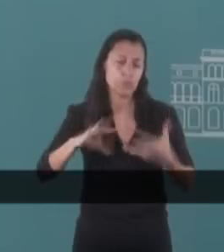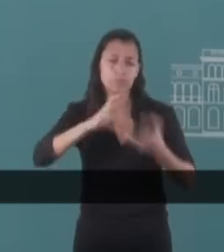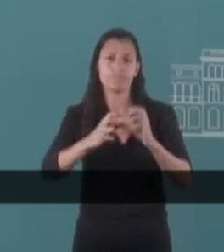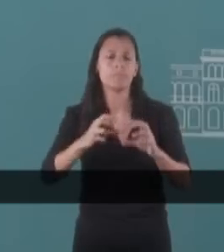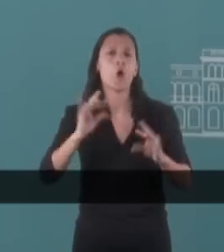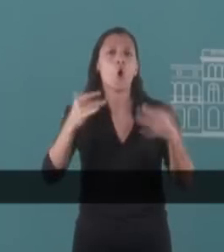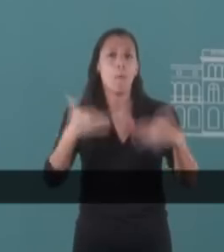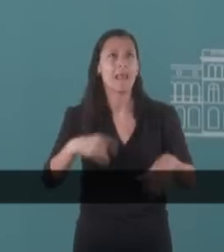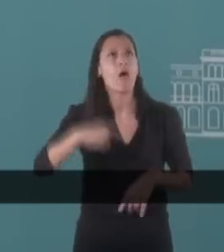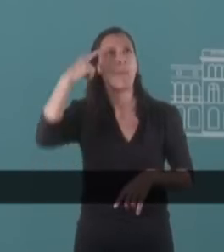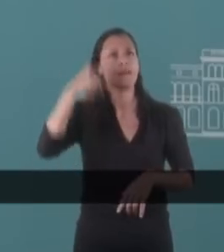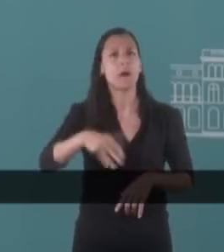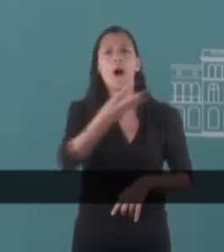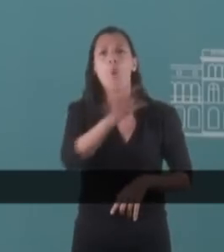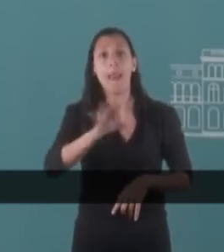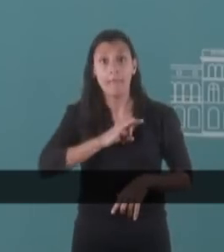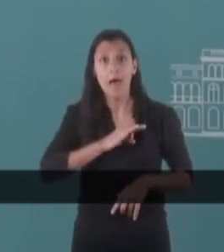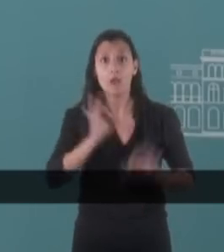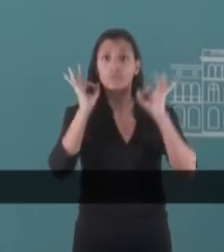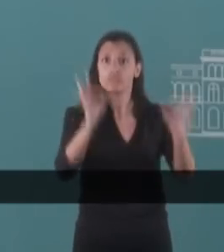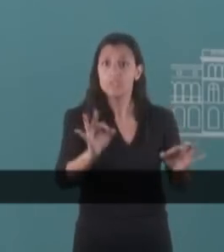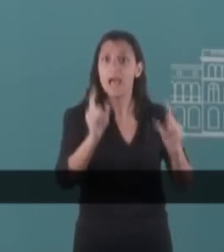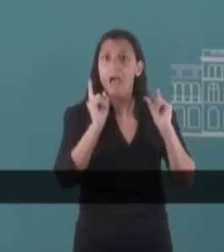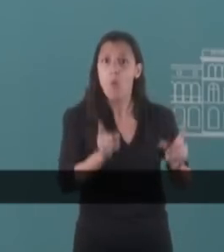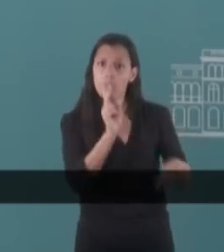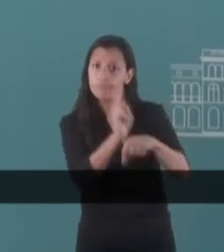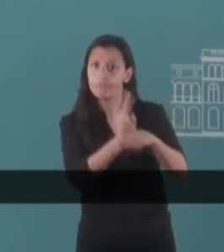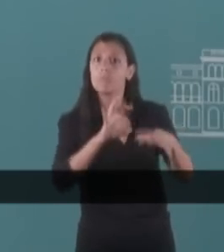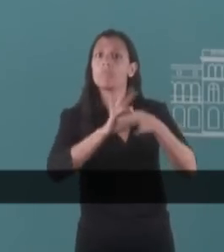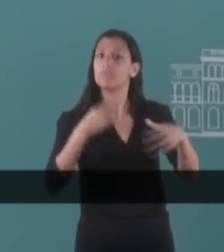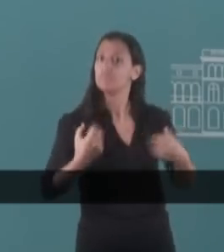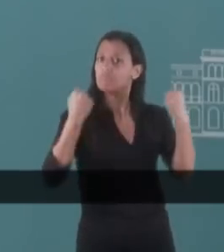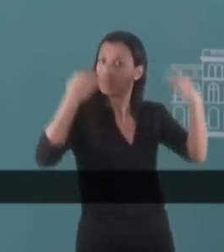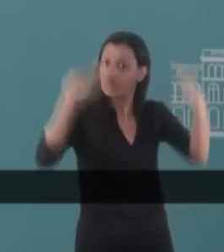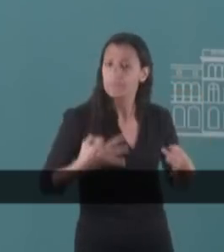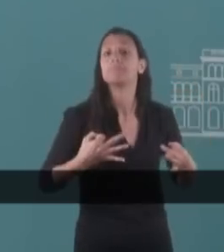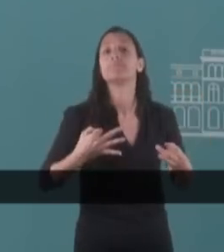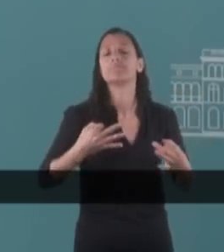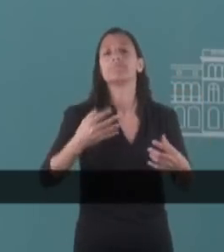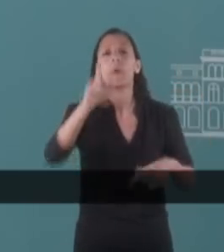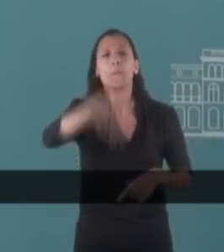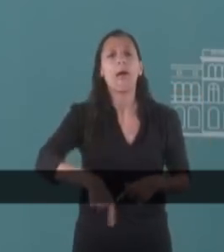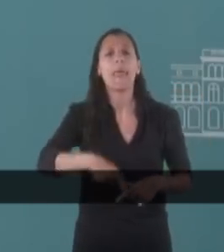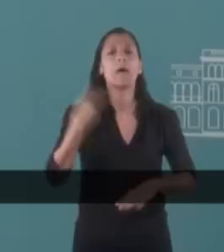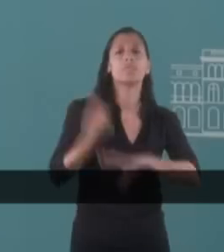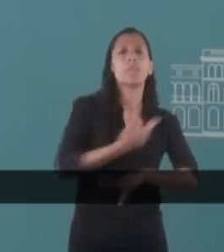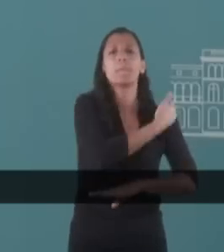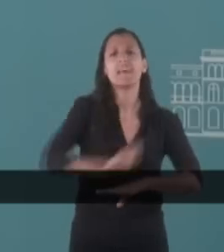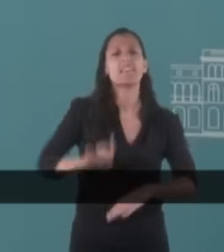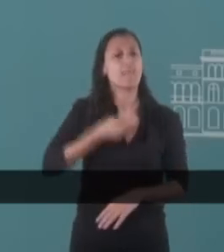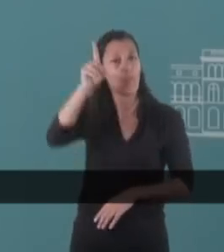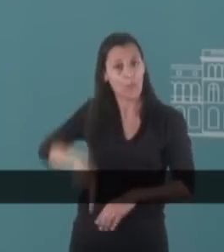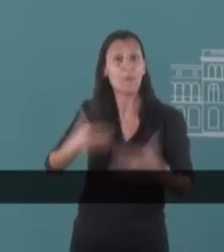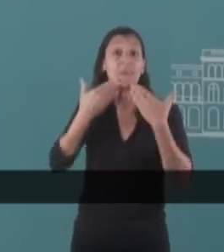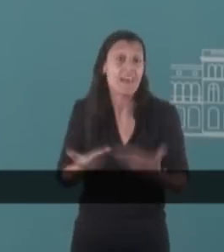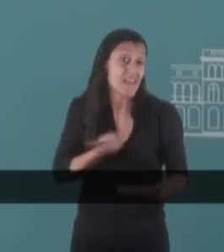que en 40 años íbamos a estar sabiendo que la democracia estaba consolidada y que los presidentes se cambian solamente por elecciones y por el